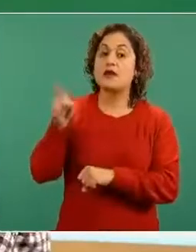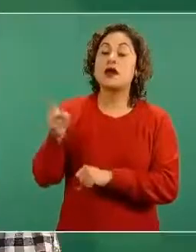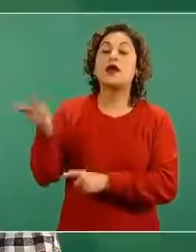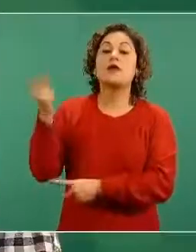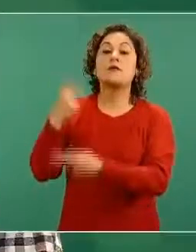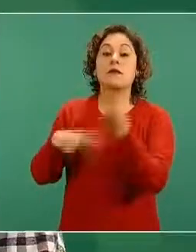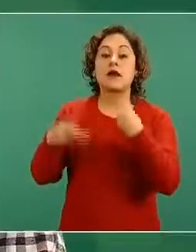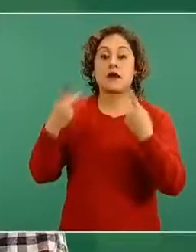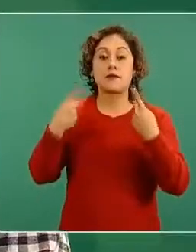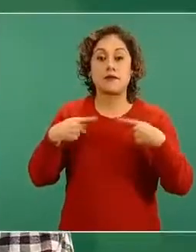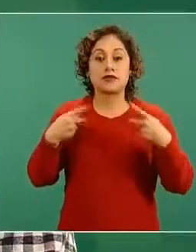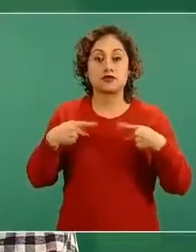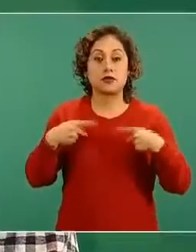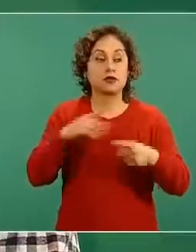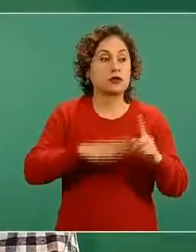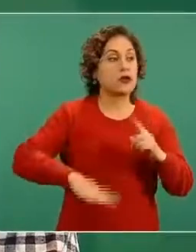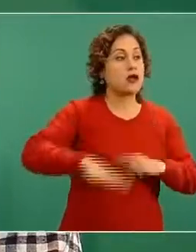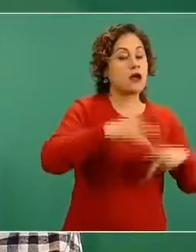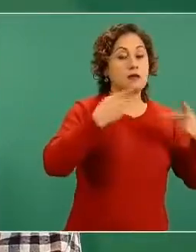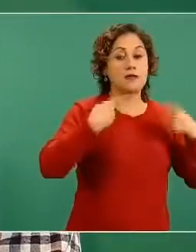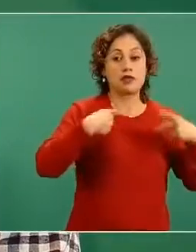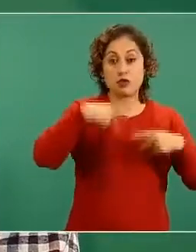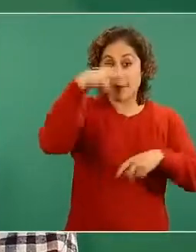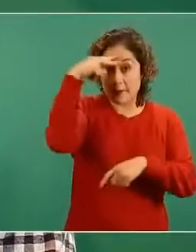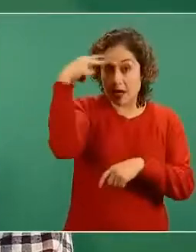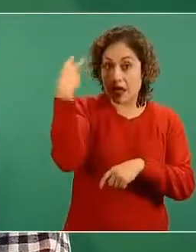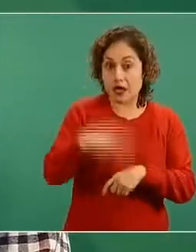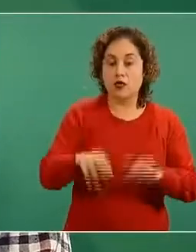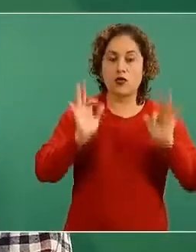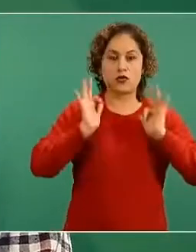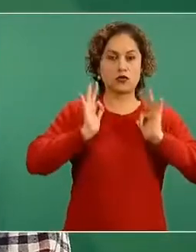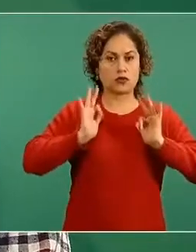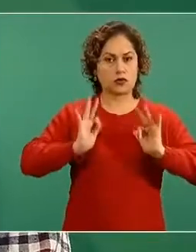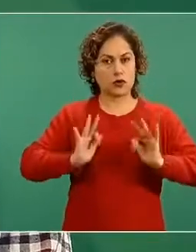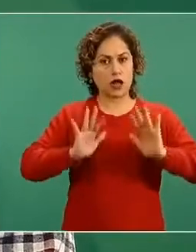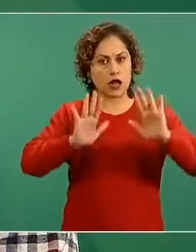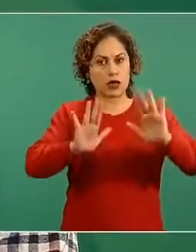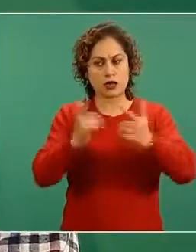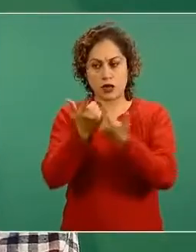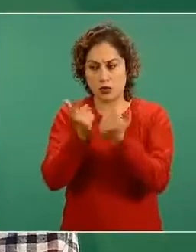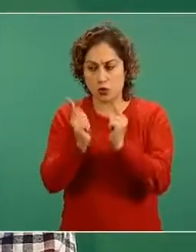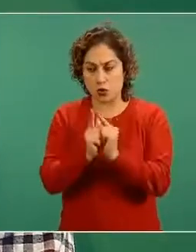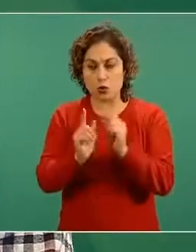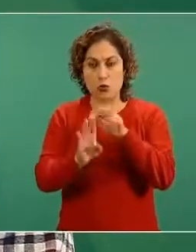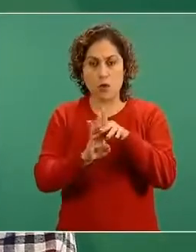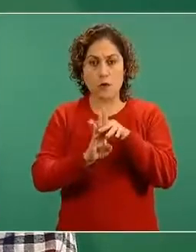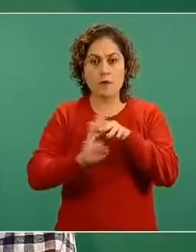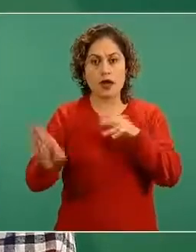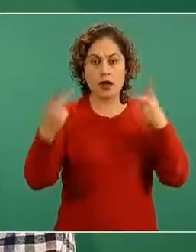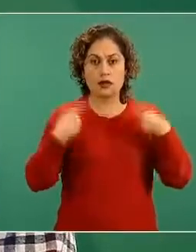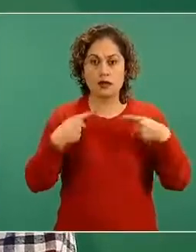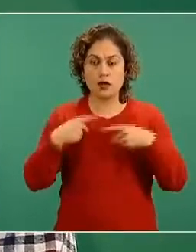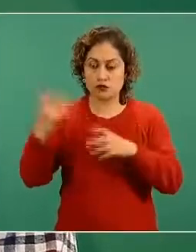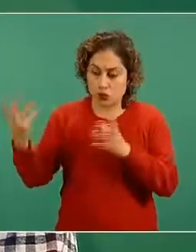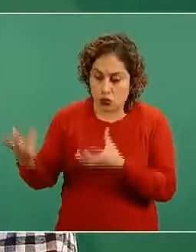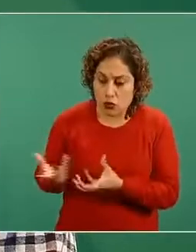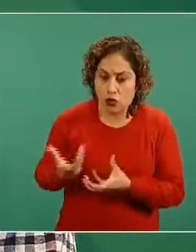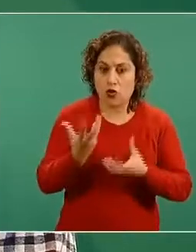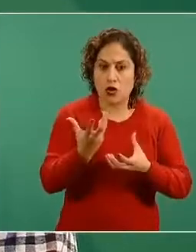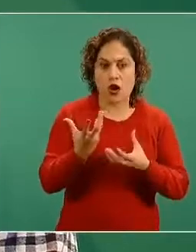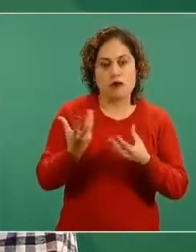también tenga la tranquilidad de que si en un momento dado la caravana, por ser un grupo humano